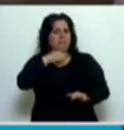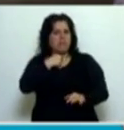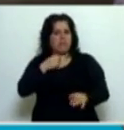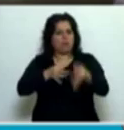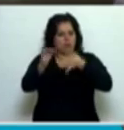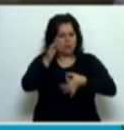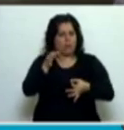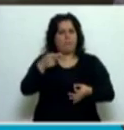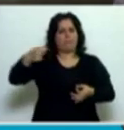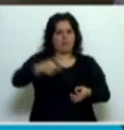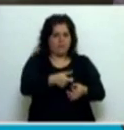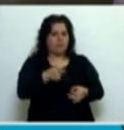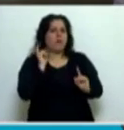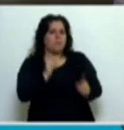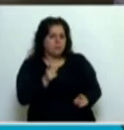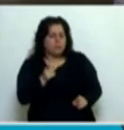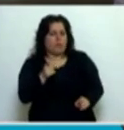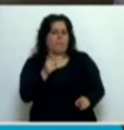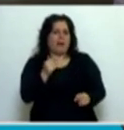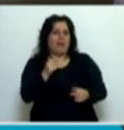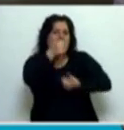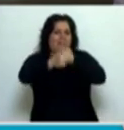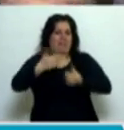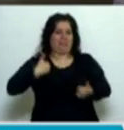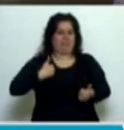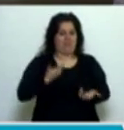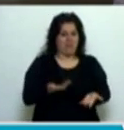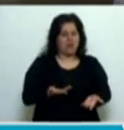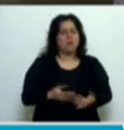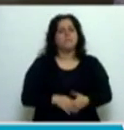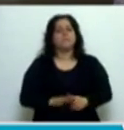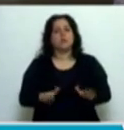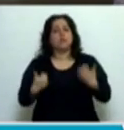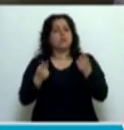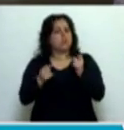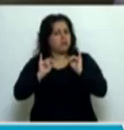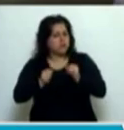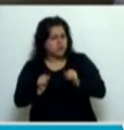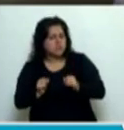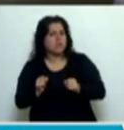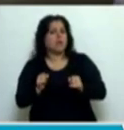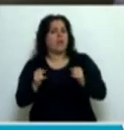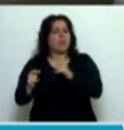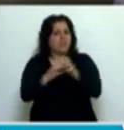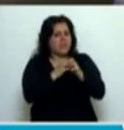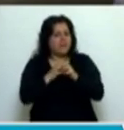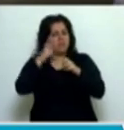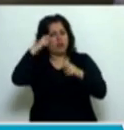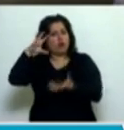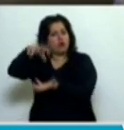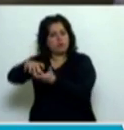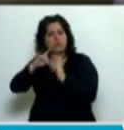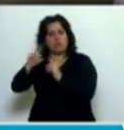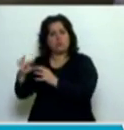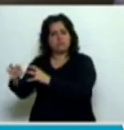test a la propia competitividad de la economía argentina. Entonces, es necesario el debate parlamentario sobre la